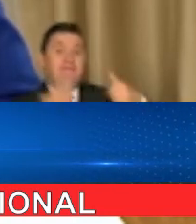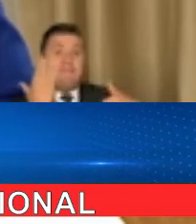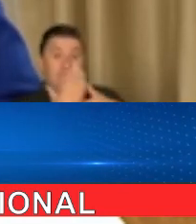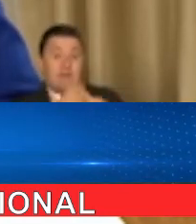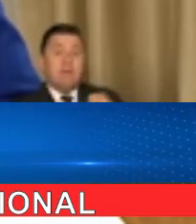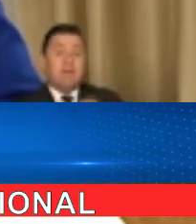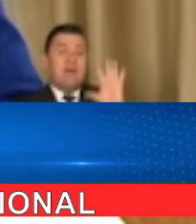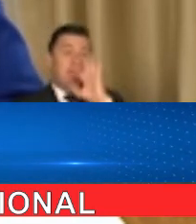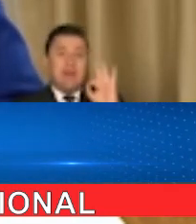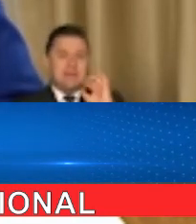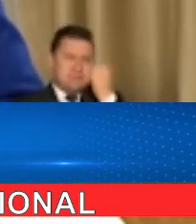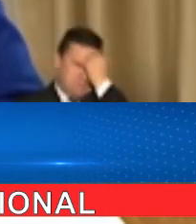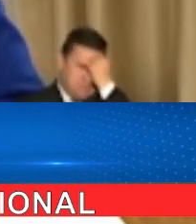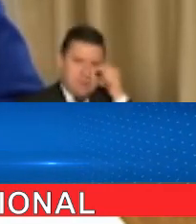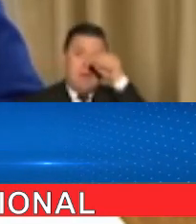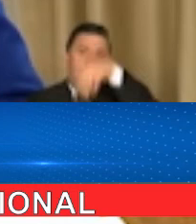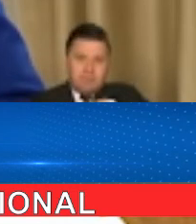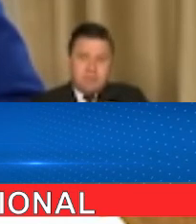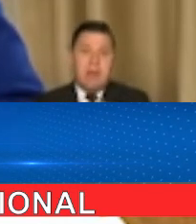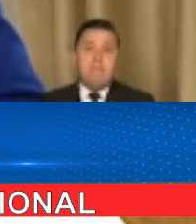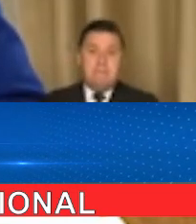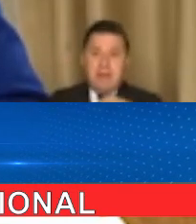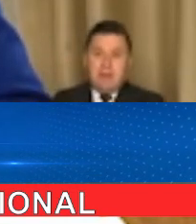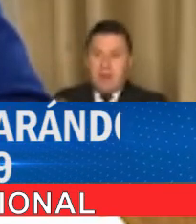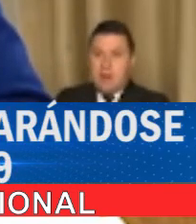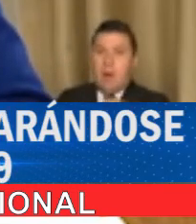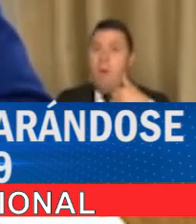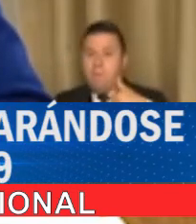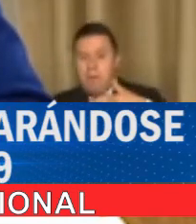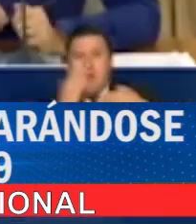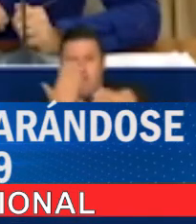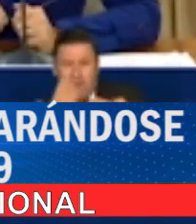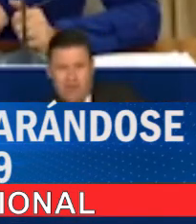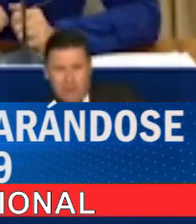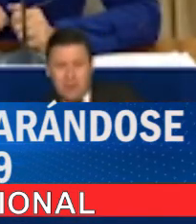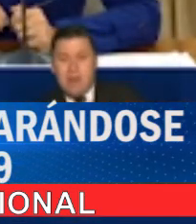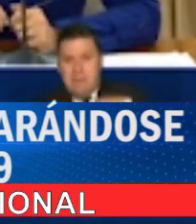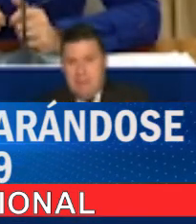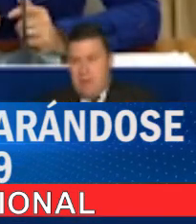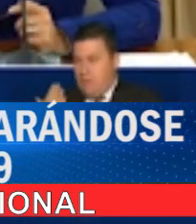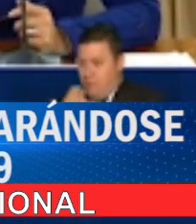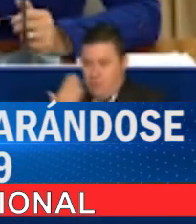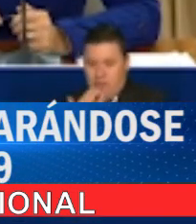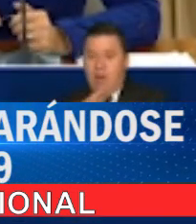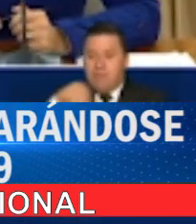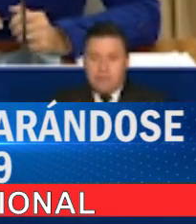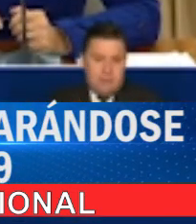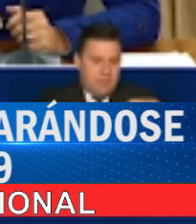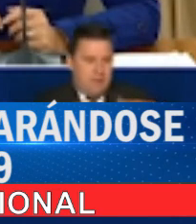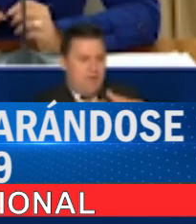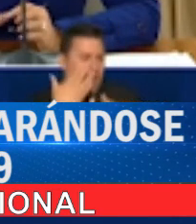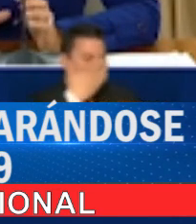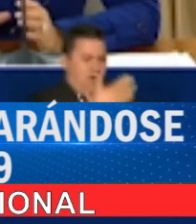10 epidemiólogos de campo de manera permanente viviendo allá en los territorios acompañando esas secretarías de salud. Y los departamentos